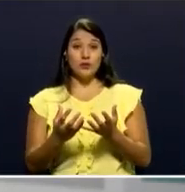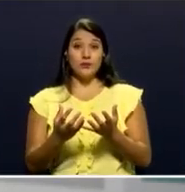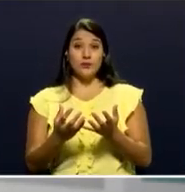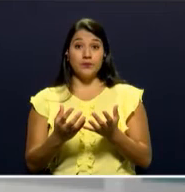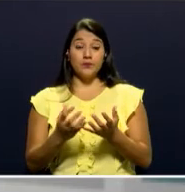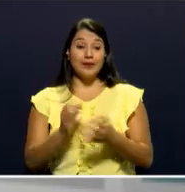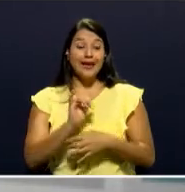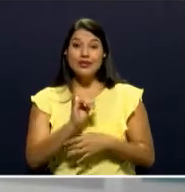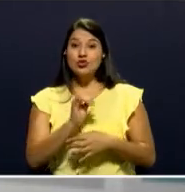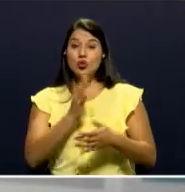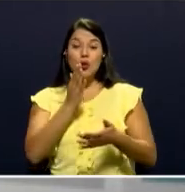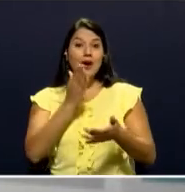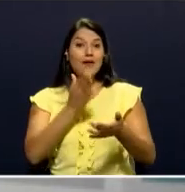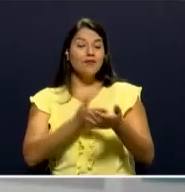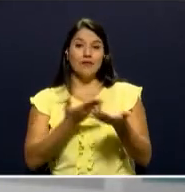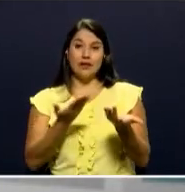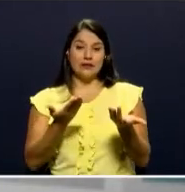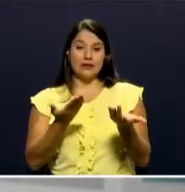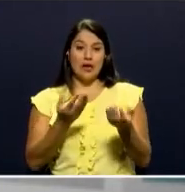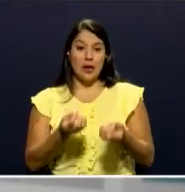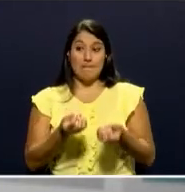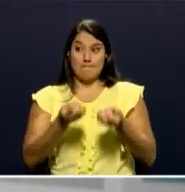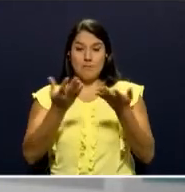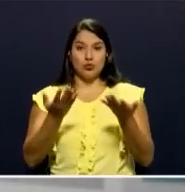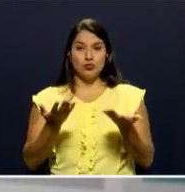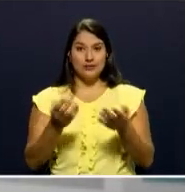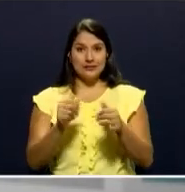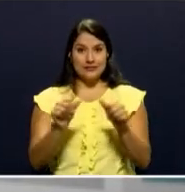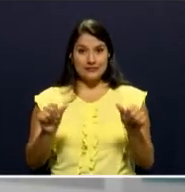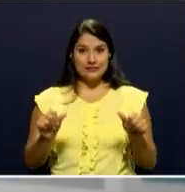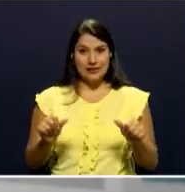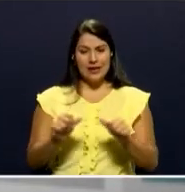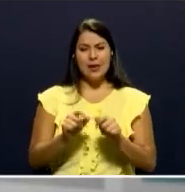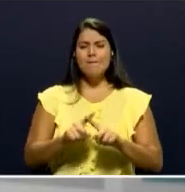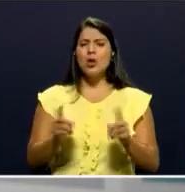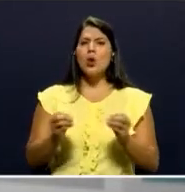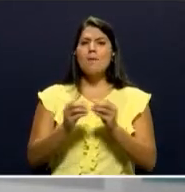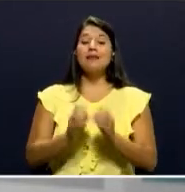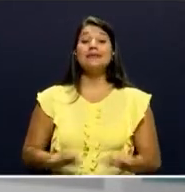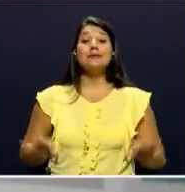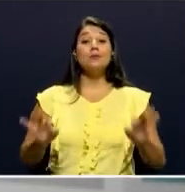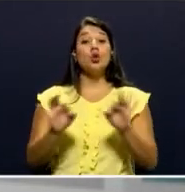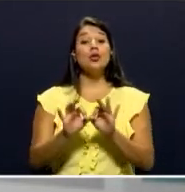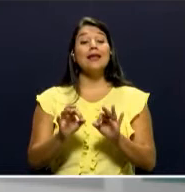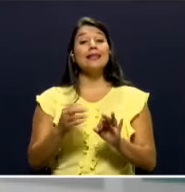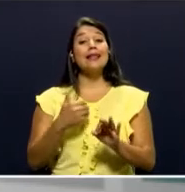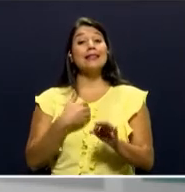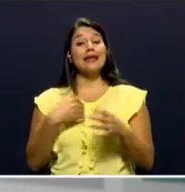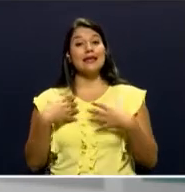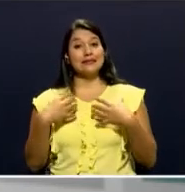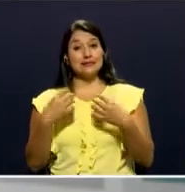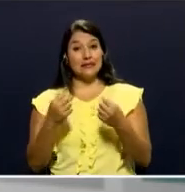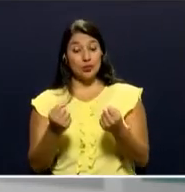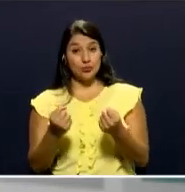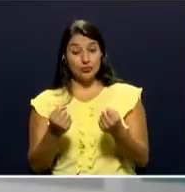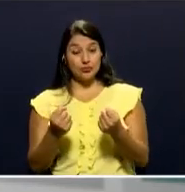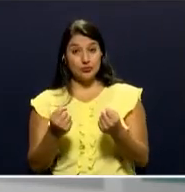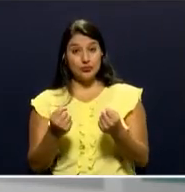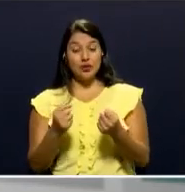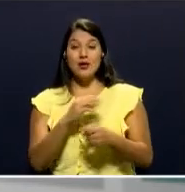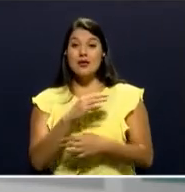y repercute obviamente que en muchos campos pero lo esencial es la salud y está el juego